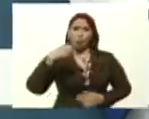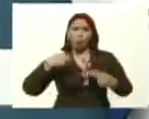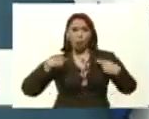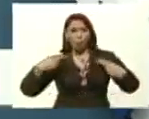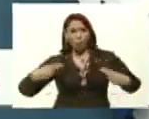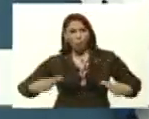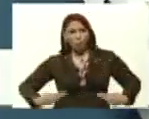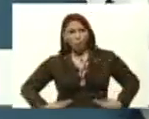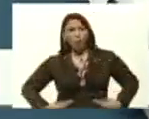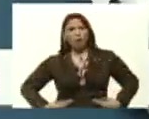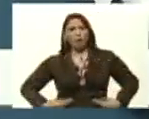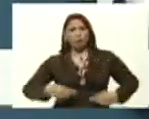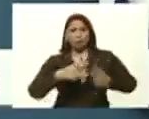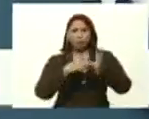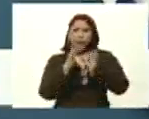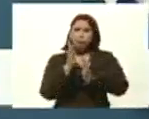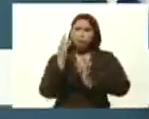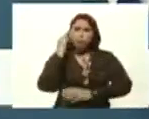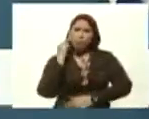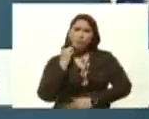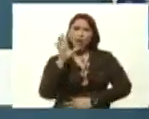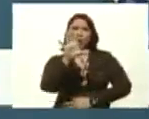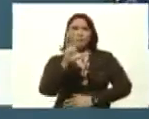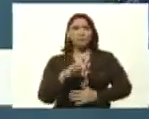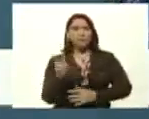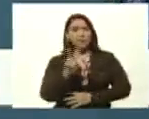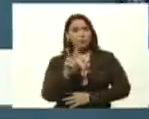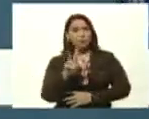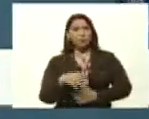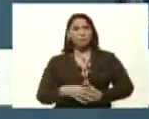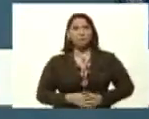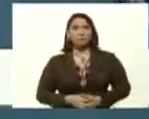humanista, cristiano y bolivariano de Venezuela.